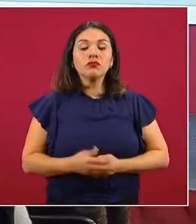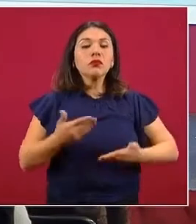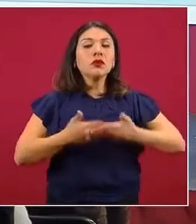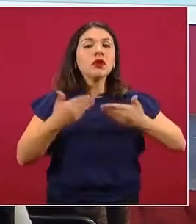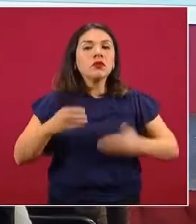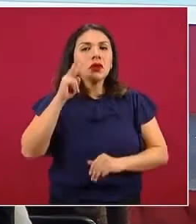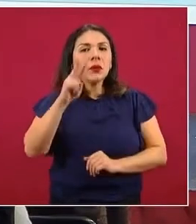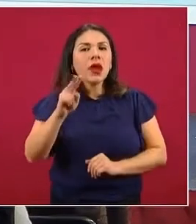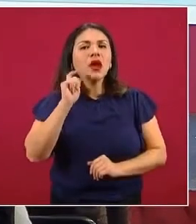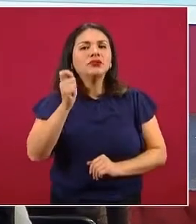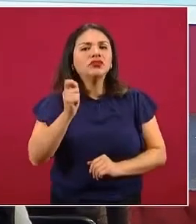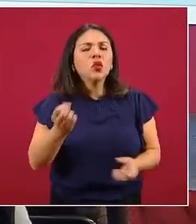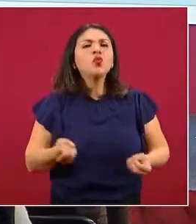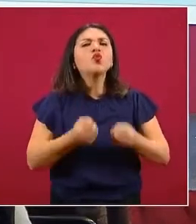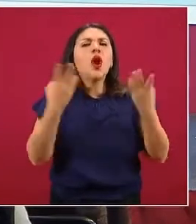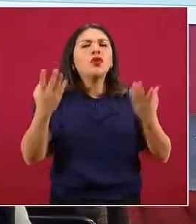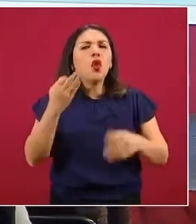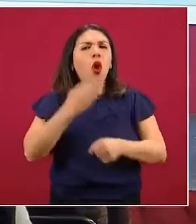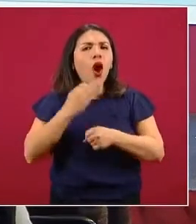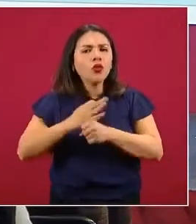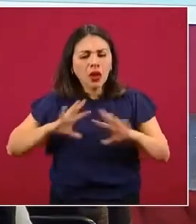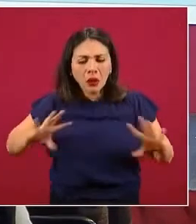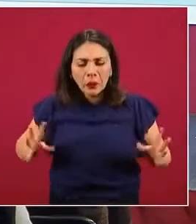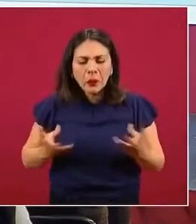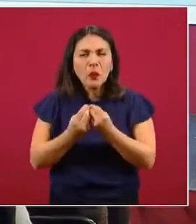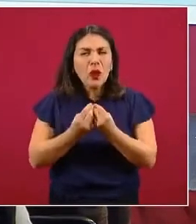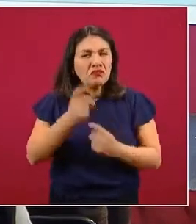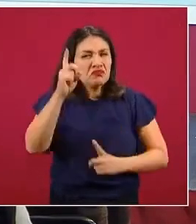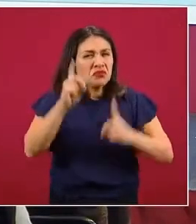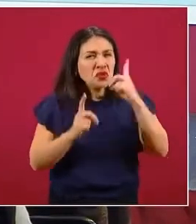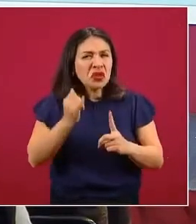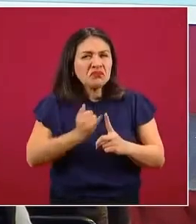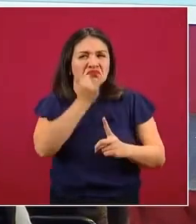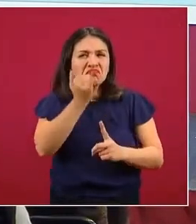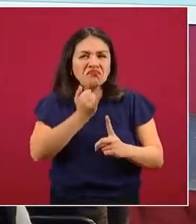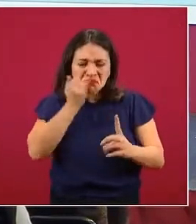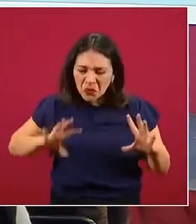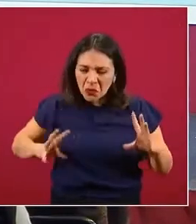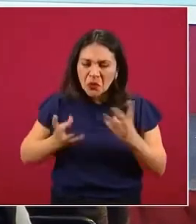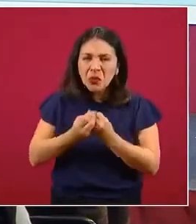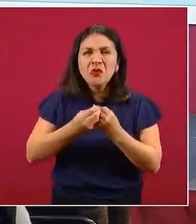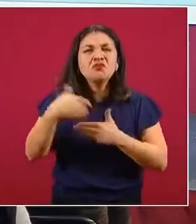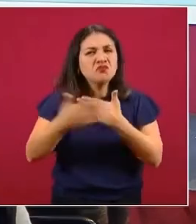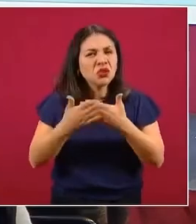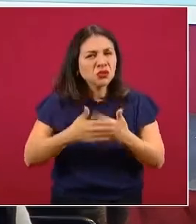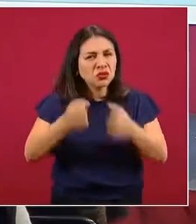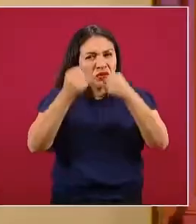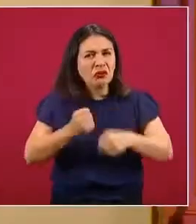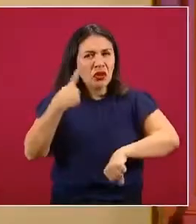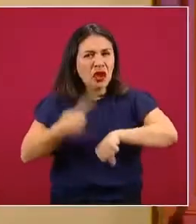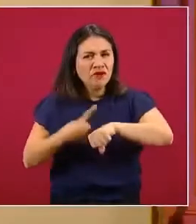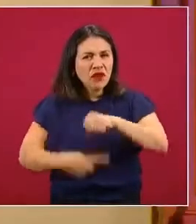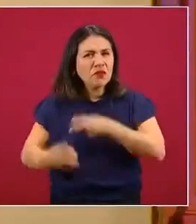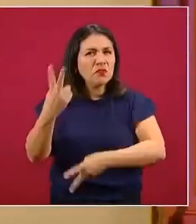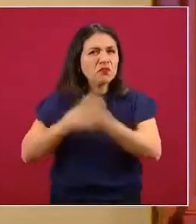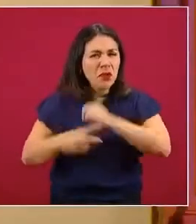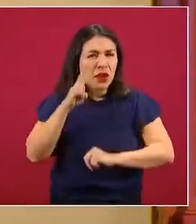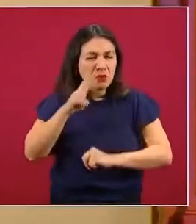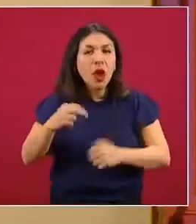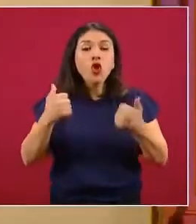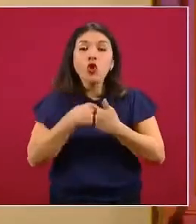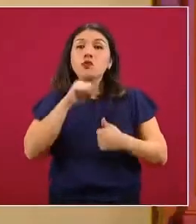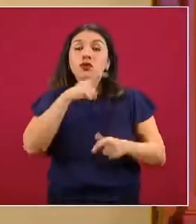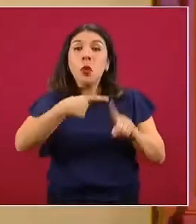los casos que hasta el momento llevamos, es decir, tomamos los casos confirmados, utilizamos precisamente este porcentaje de